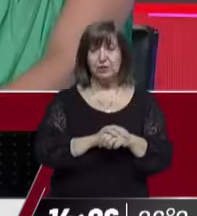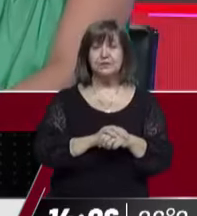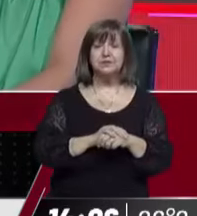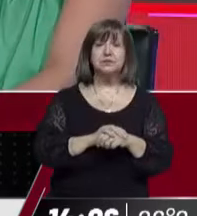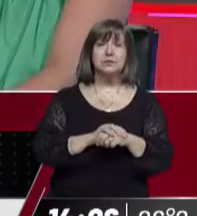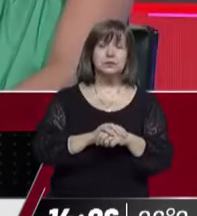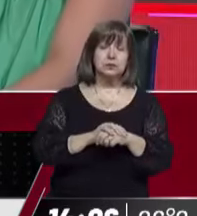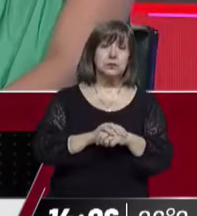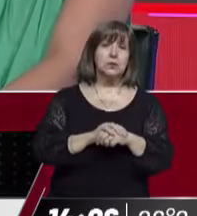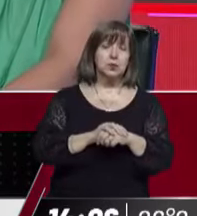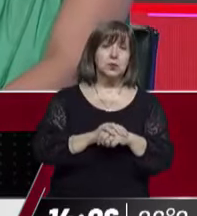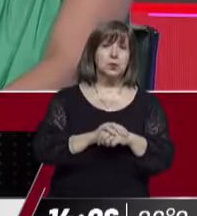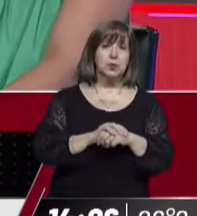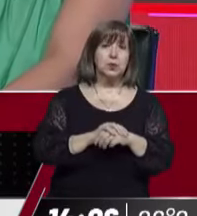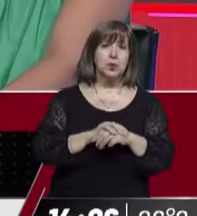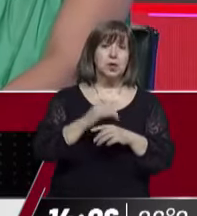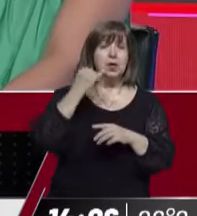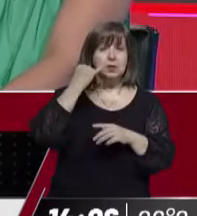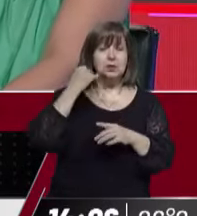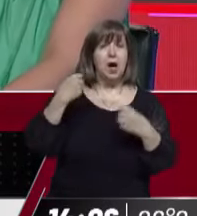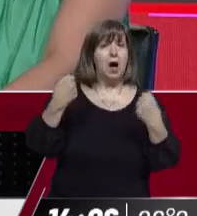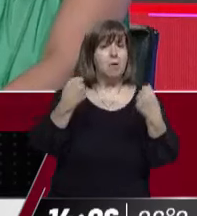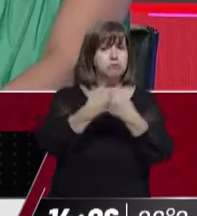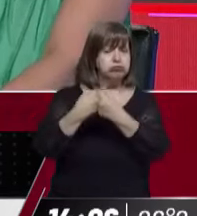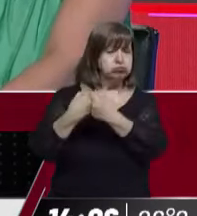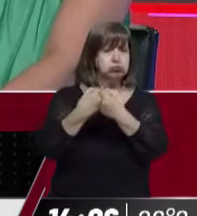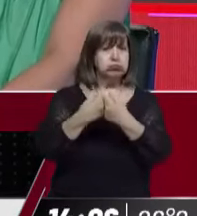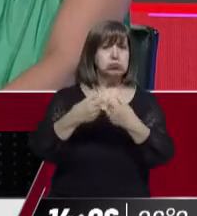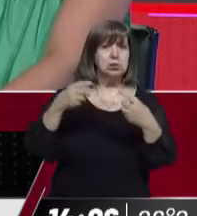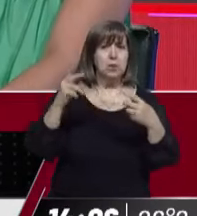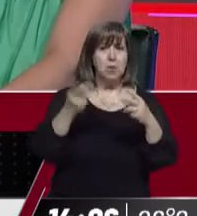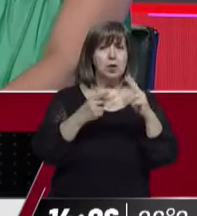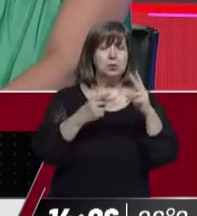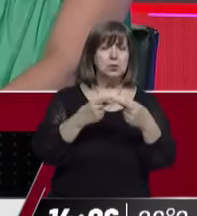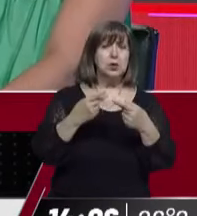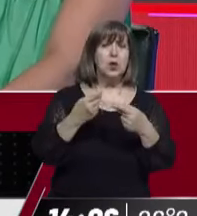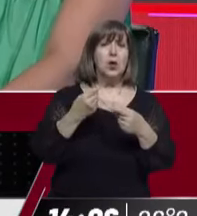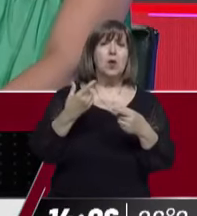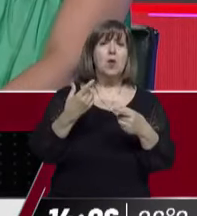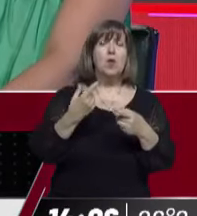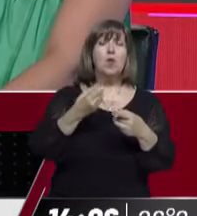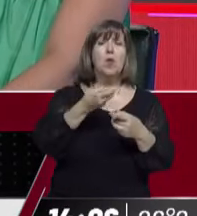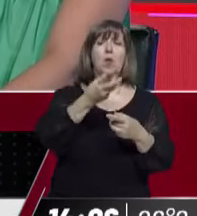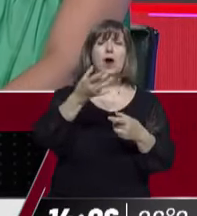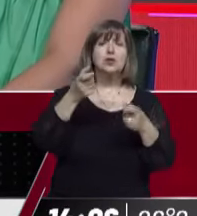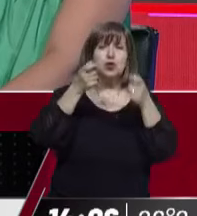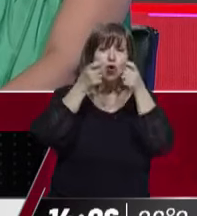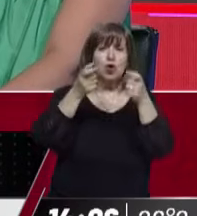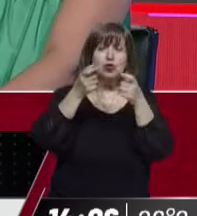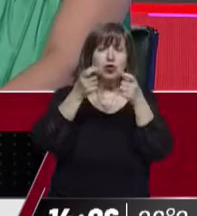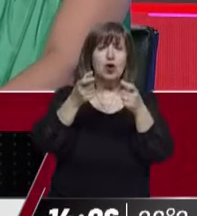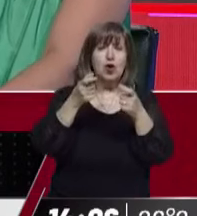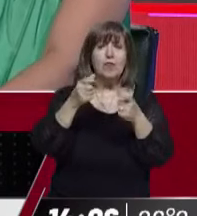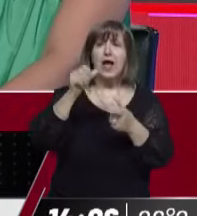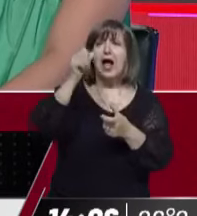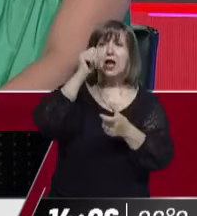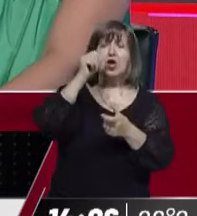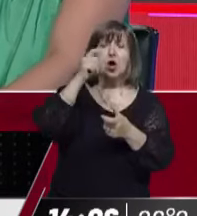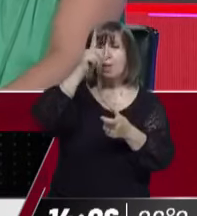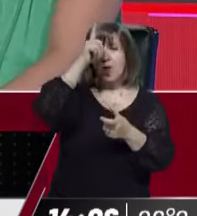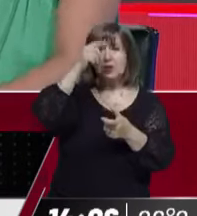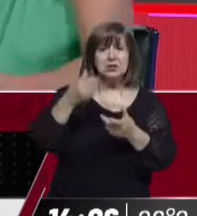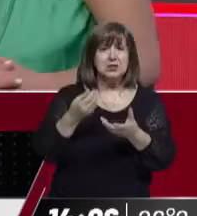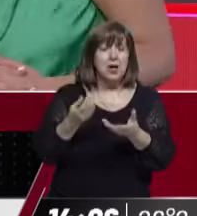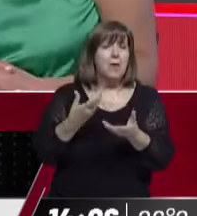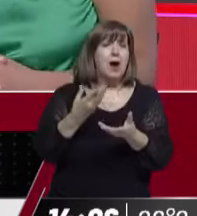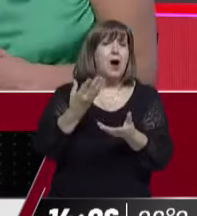bueno, estabas con la gente de Estrellas Amarillas, con otras organizaciones, buscar la cantidad de controles alcoholemia que se realizan en el Valle de Uco y cuántos dan positivos,